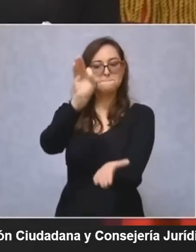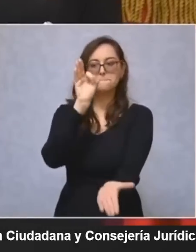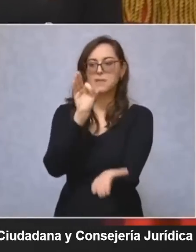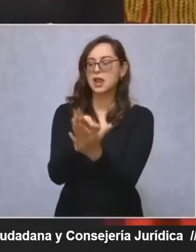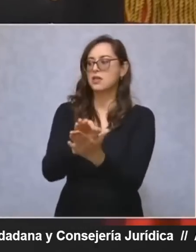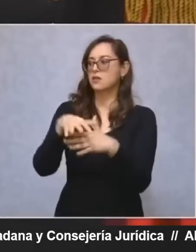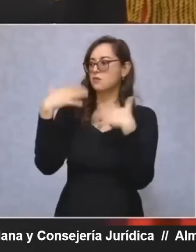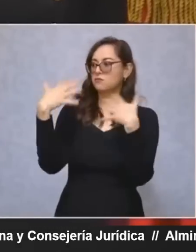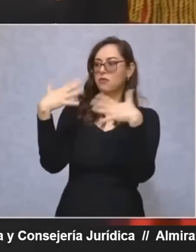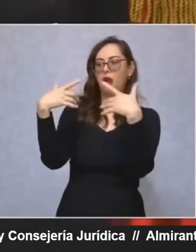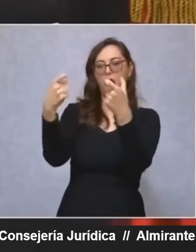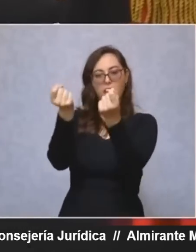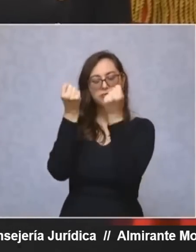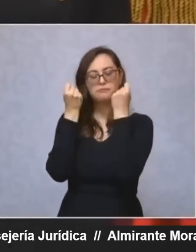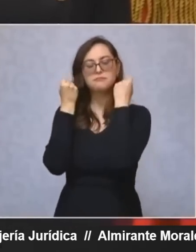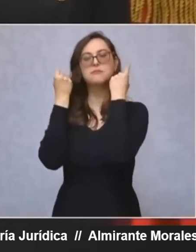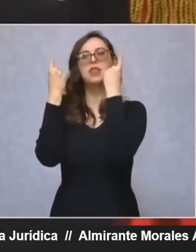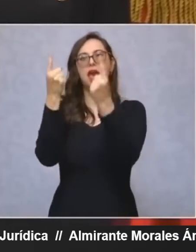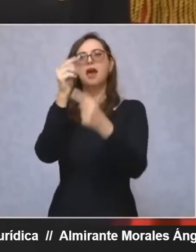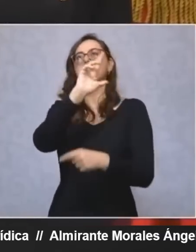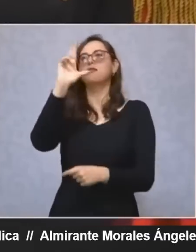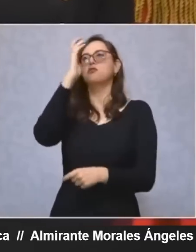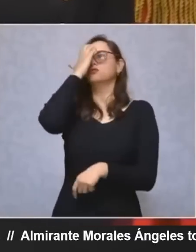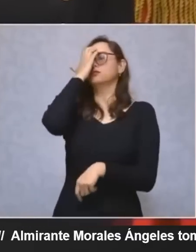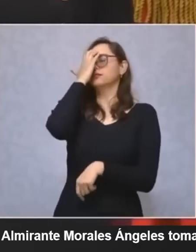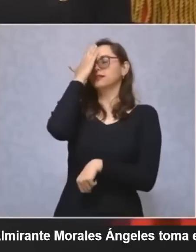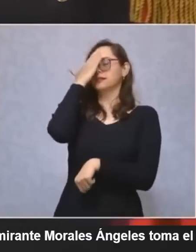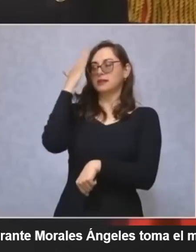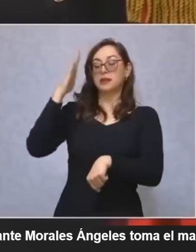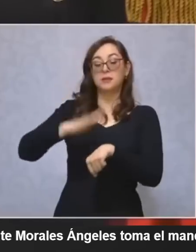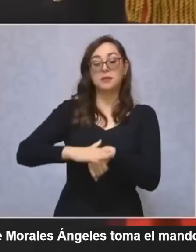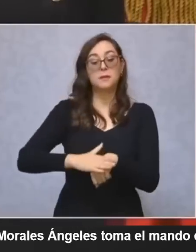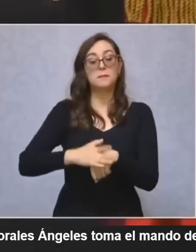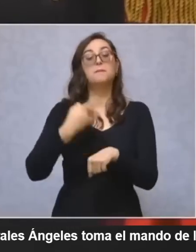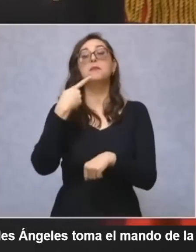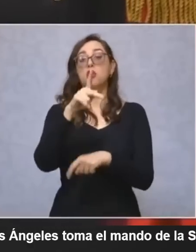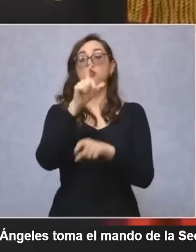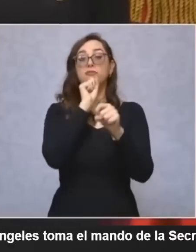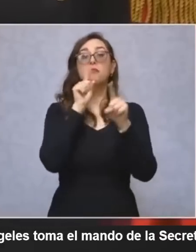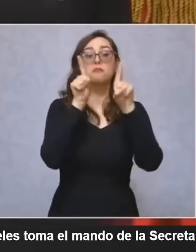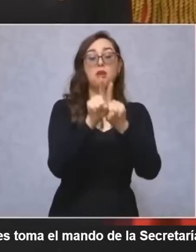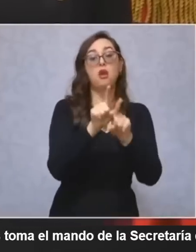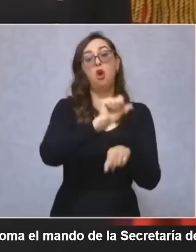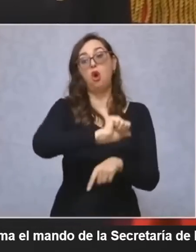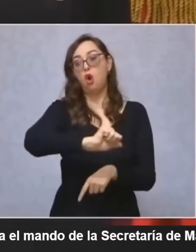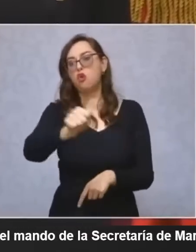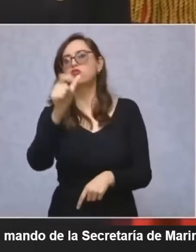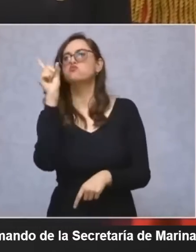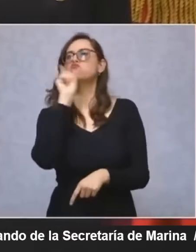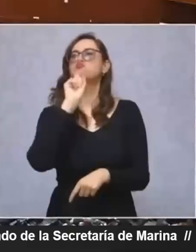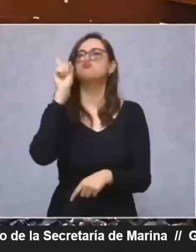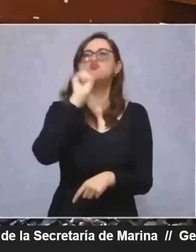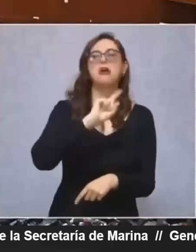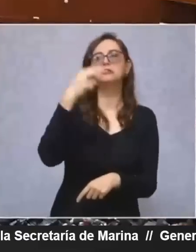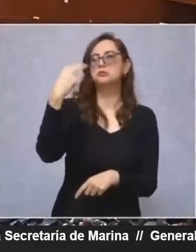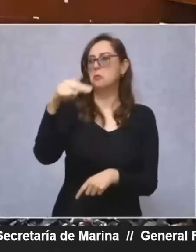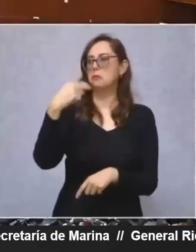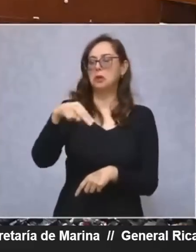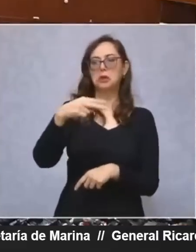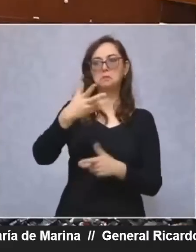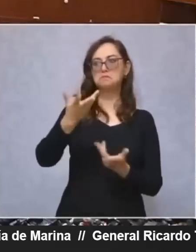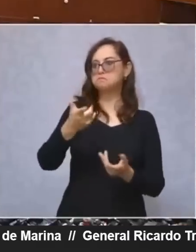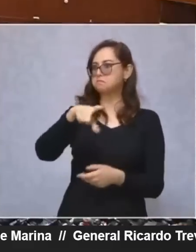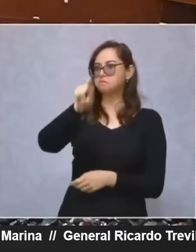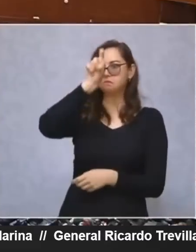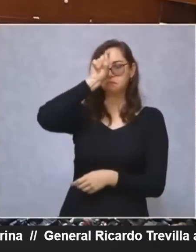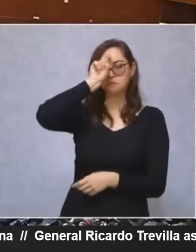exaltando, sino también a todas las heroínas anónimas, a las invisibles, que